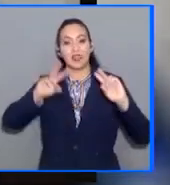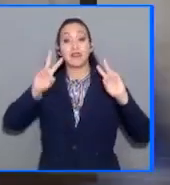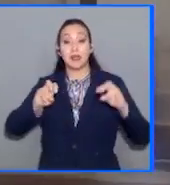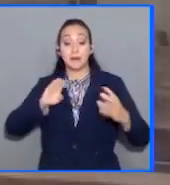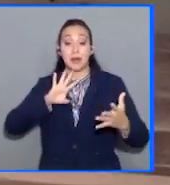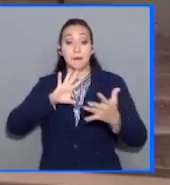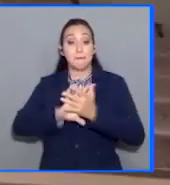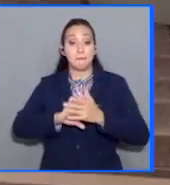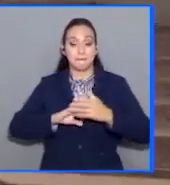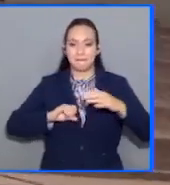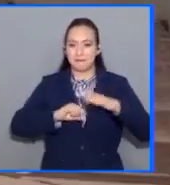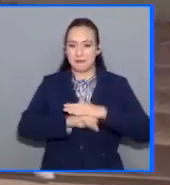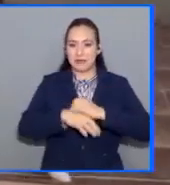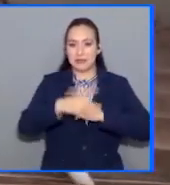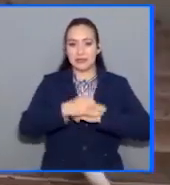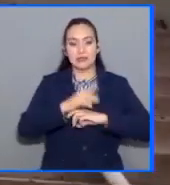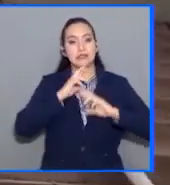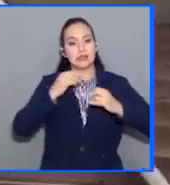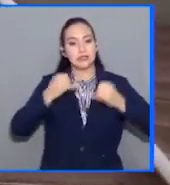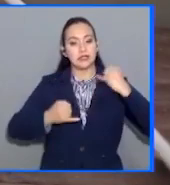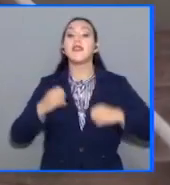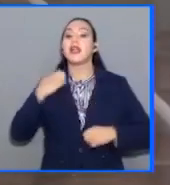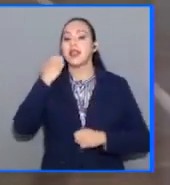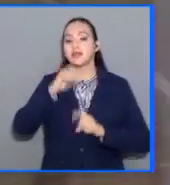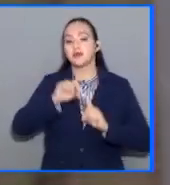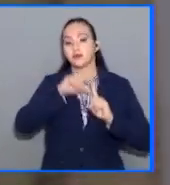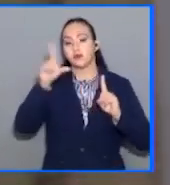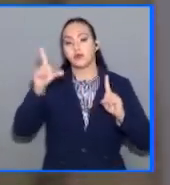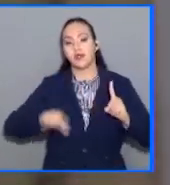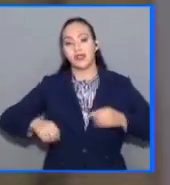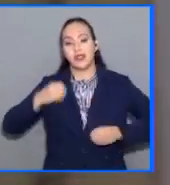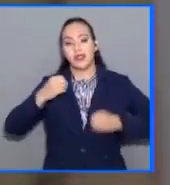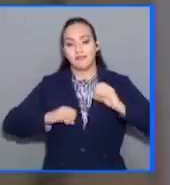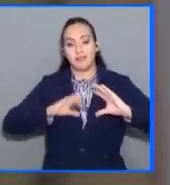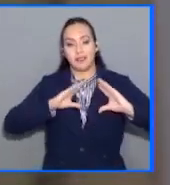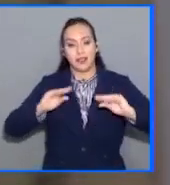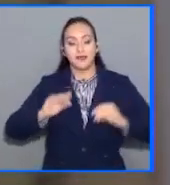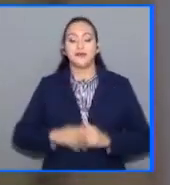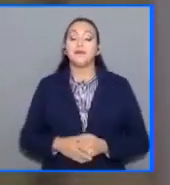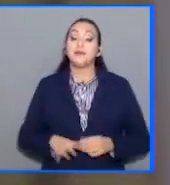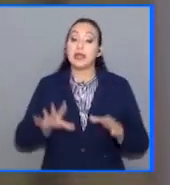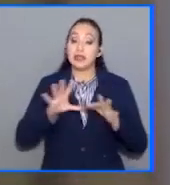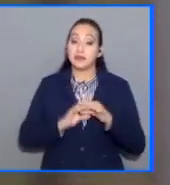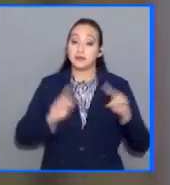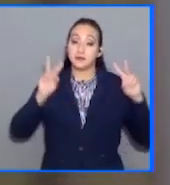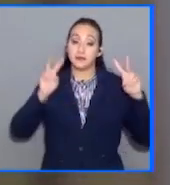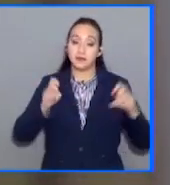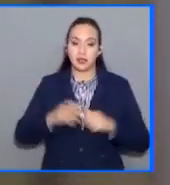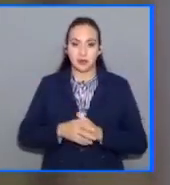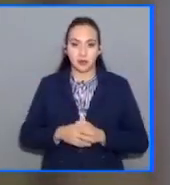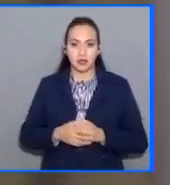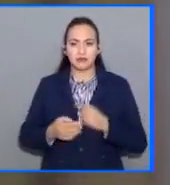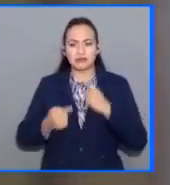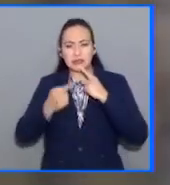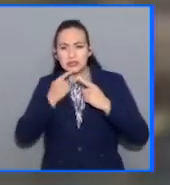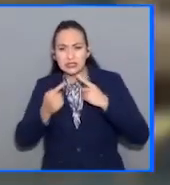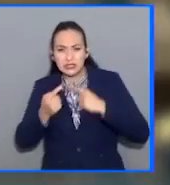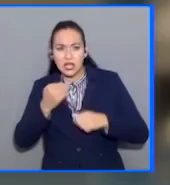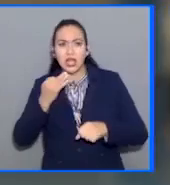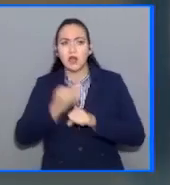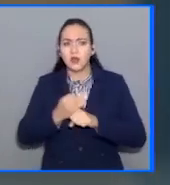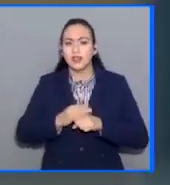oficiosa de la Escuela Federal de Formación Judicial y bajo la temática El dilema de la prisión preventiva